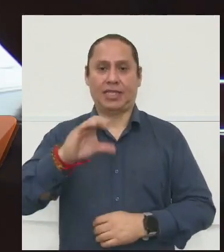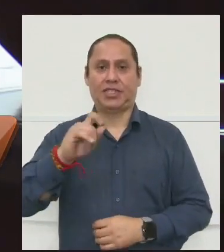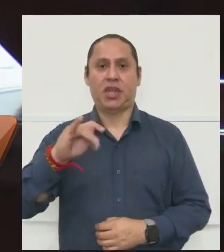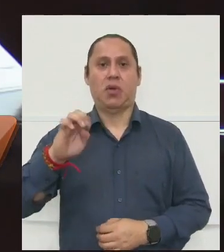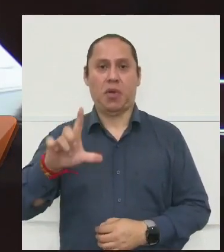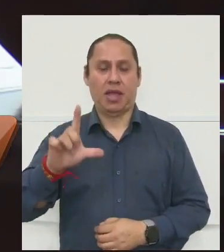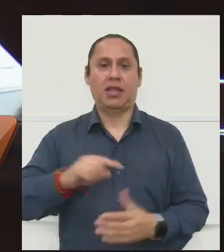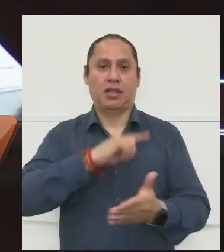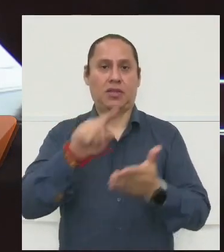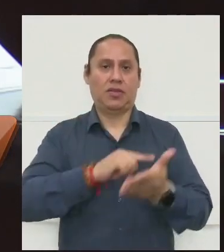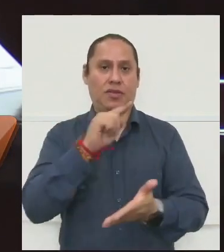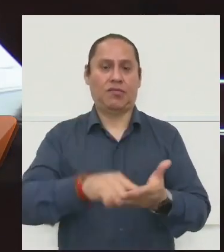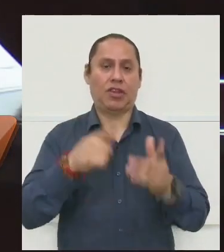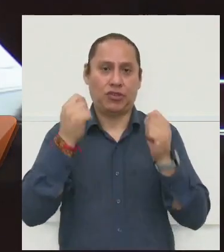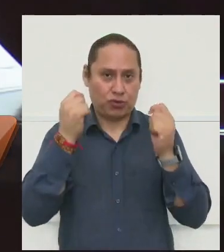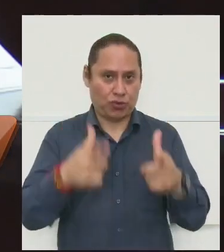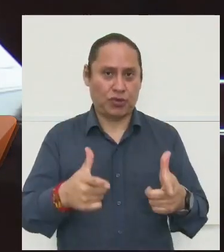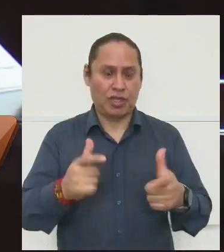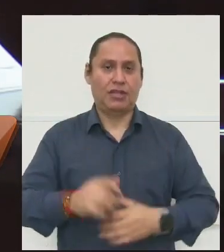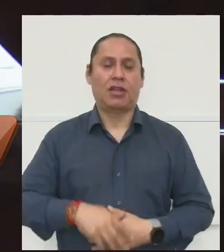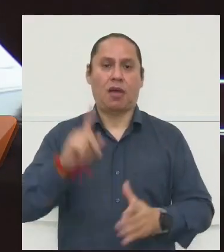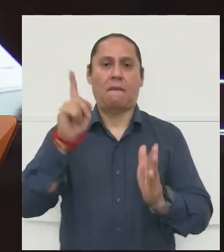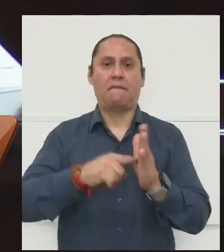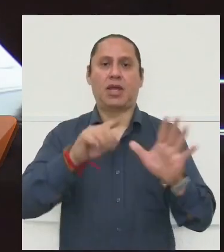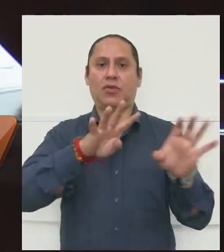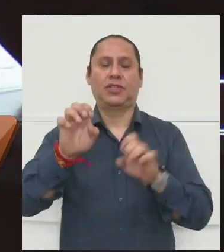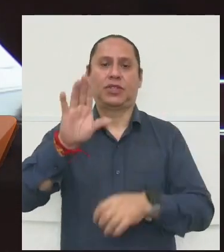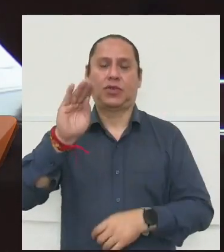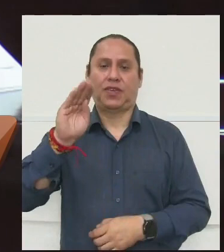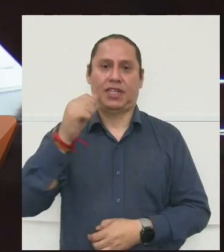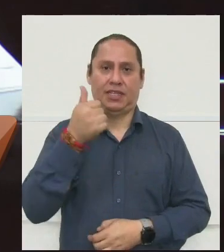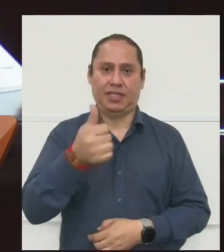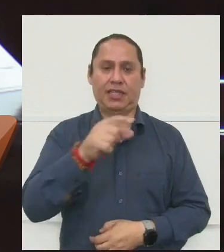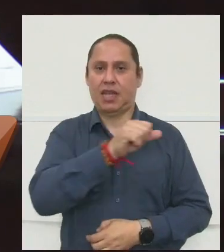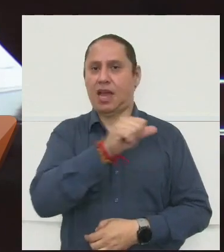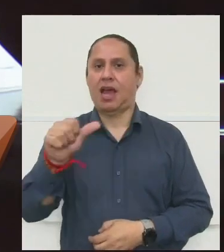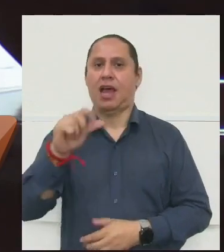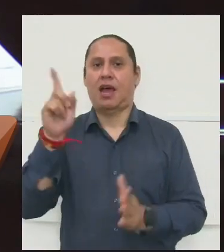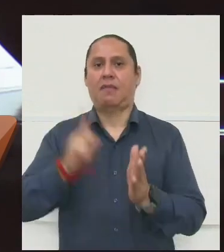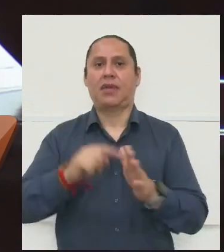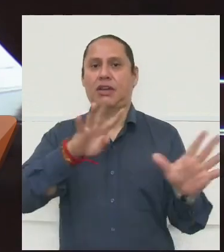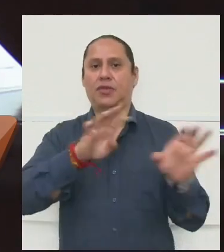Distrito judicial de tuxla 1996